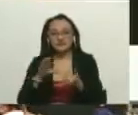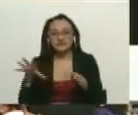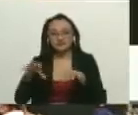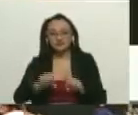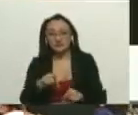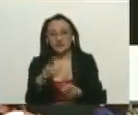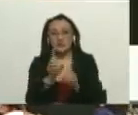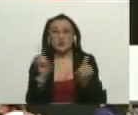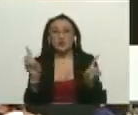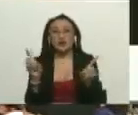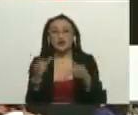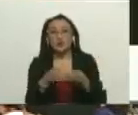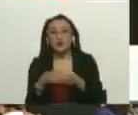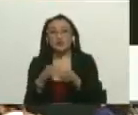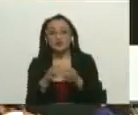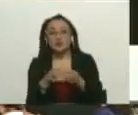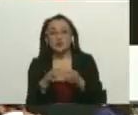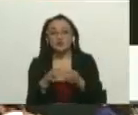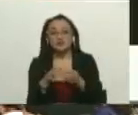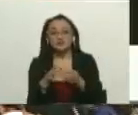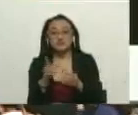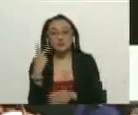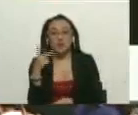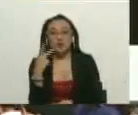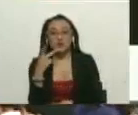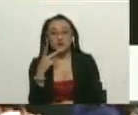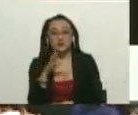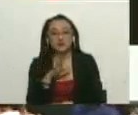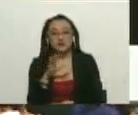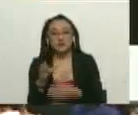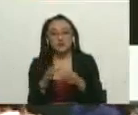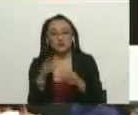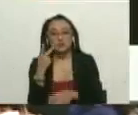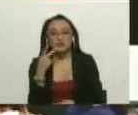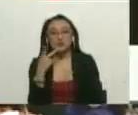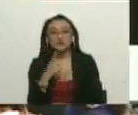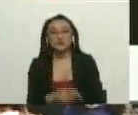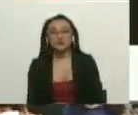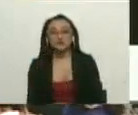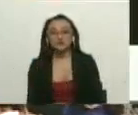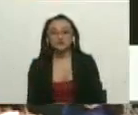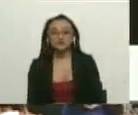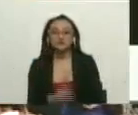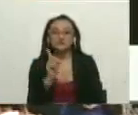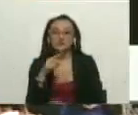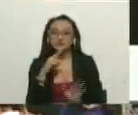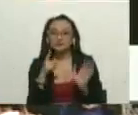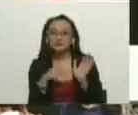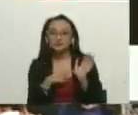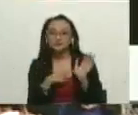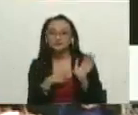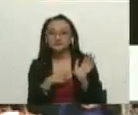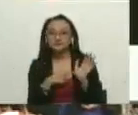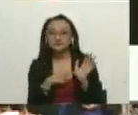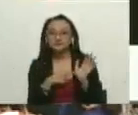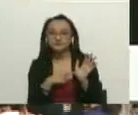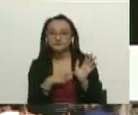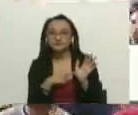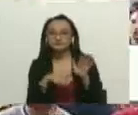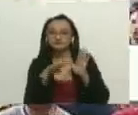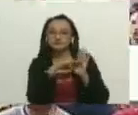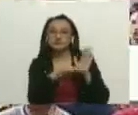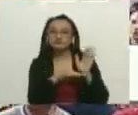y unidad orgánica y política de nuestro partido, así como cumplir y hacer cumplir los